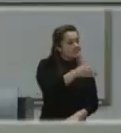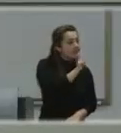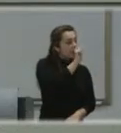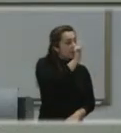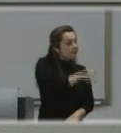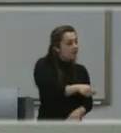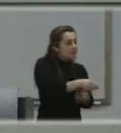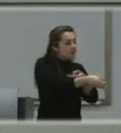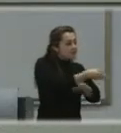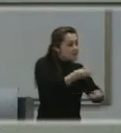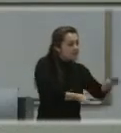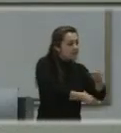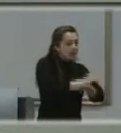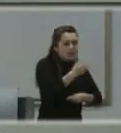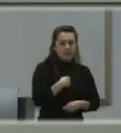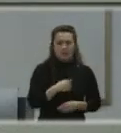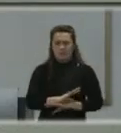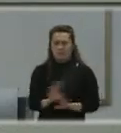reconocida por el Estado, ¿sí?